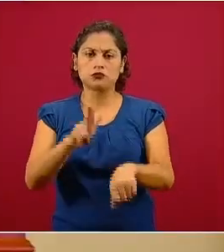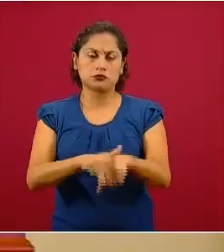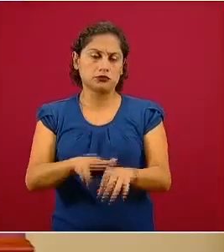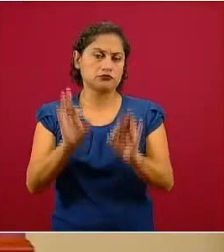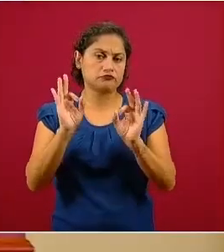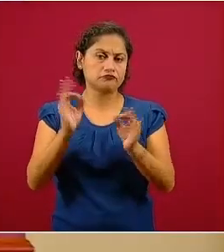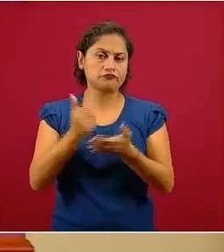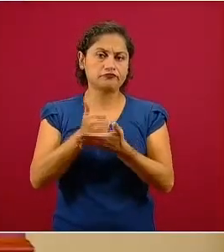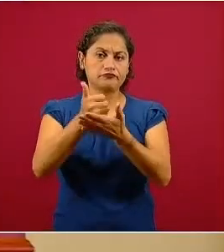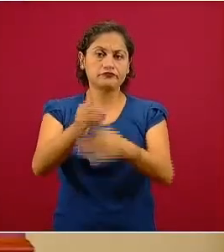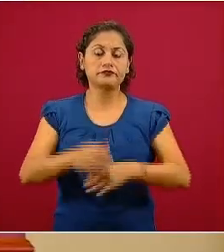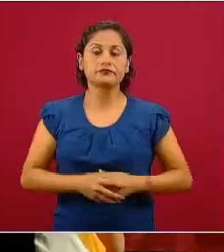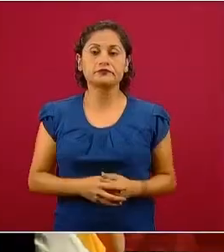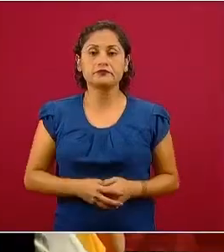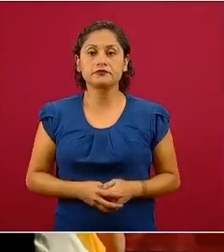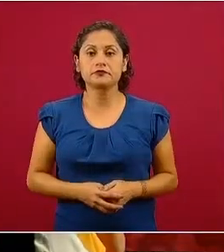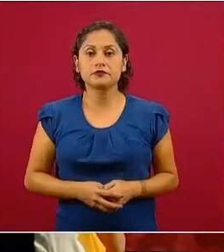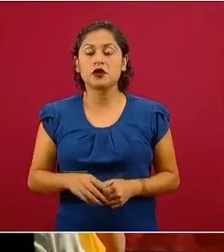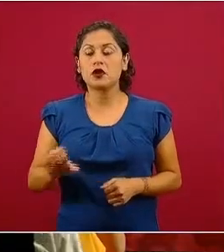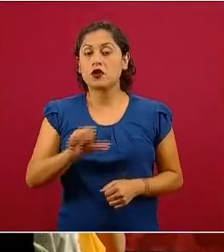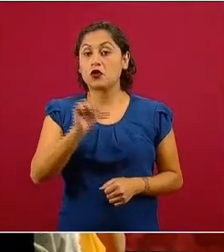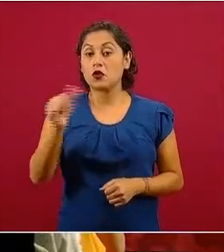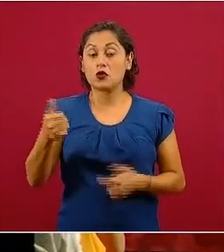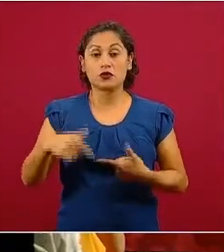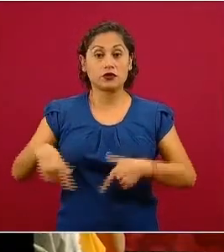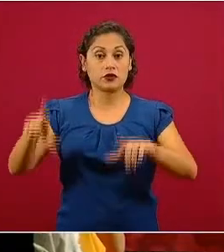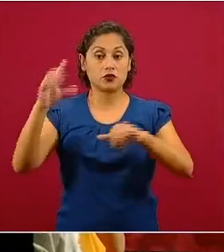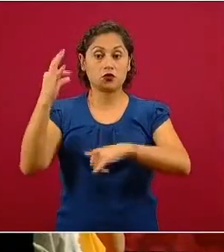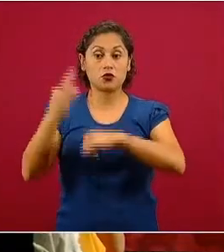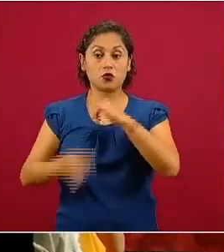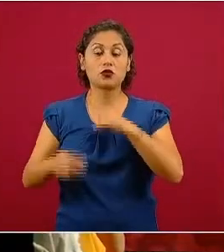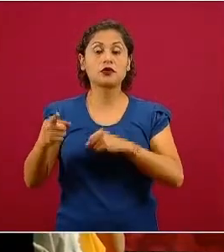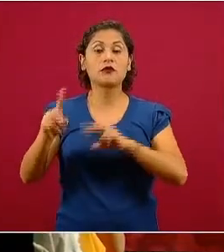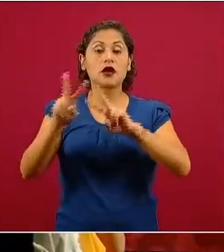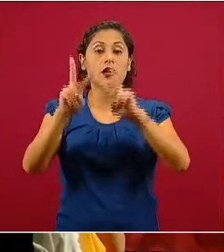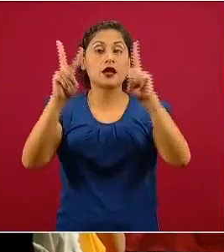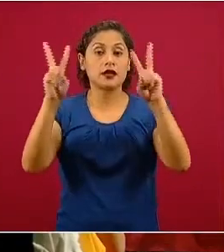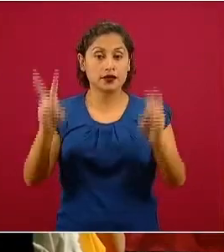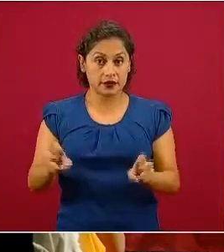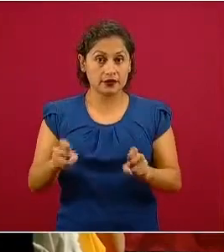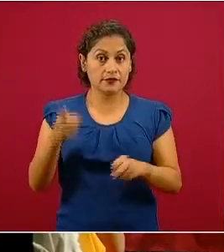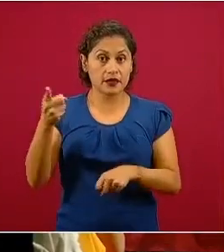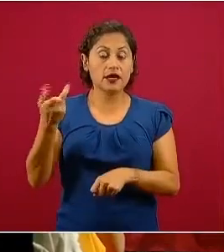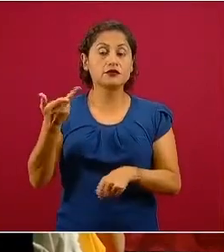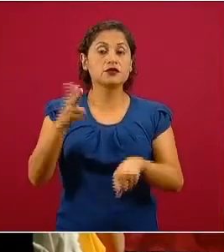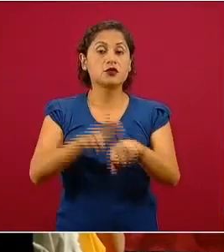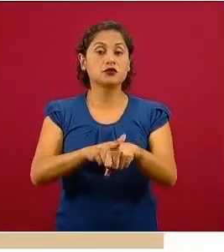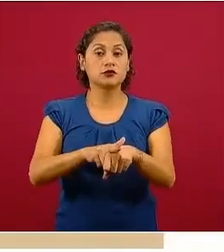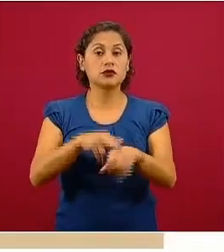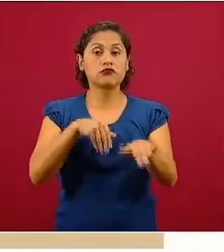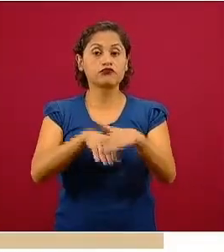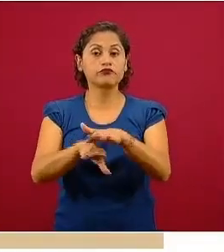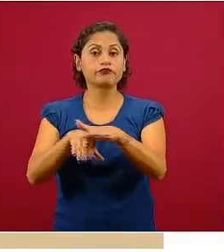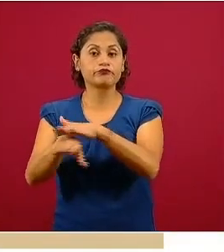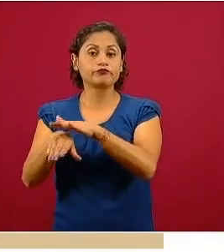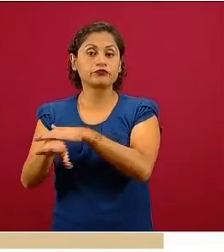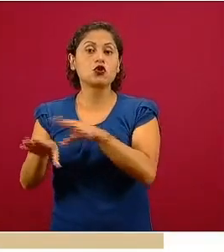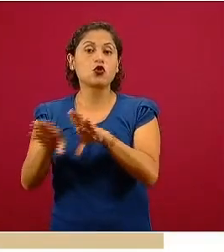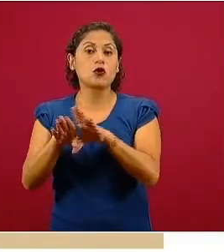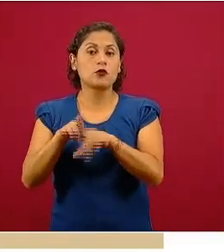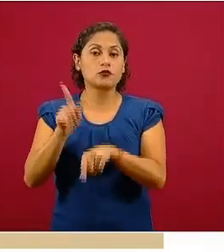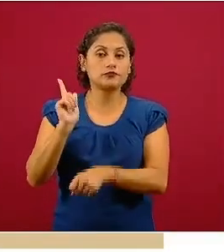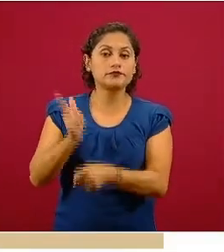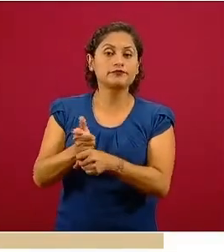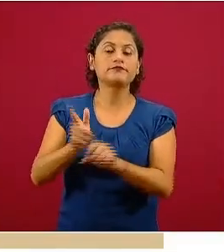Zacatecas. Y veamos la última diapositiva, que sería la tendencia de la hospitalización. Veíamos ese ascenso similar a de los